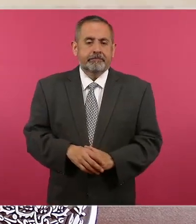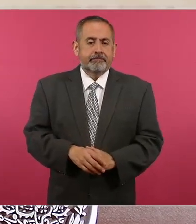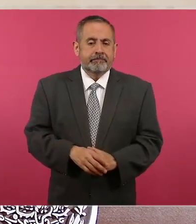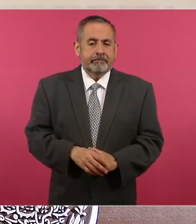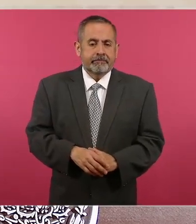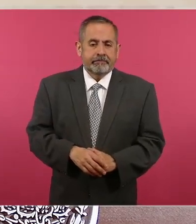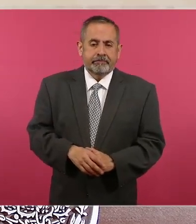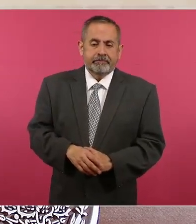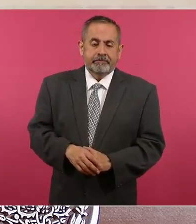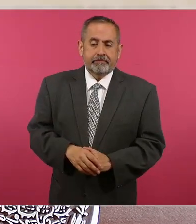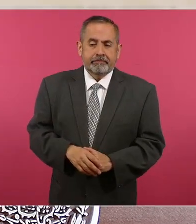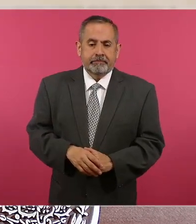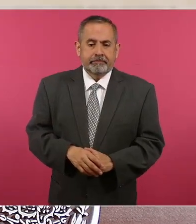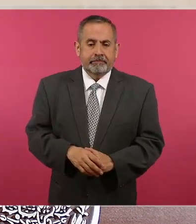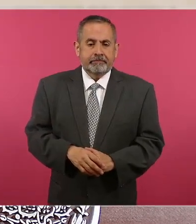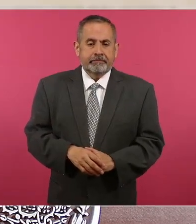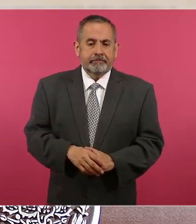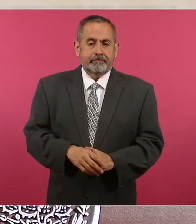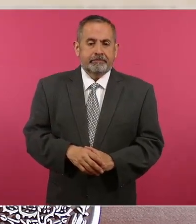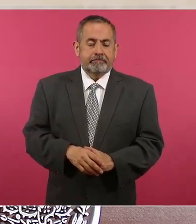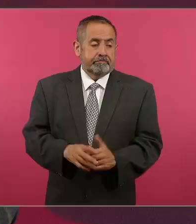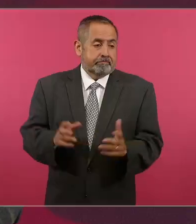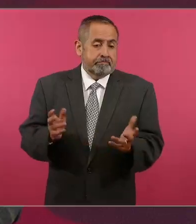La retiró. Ah.